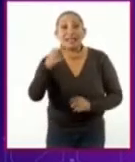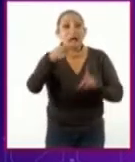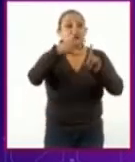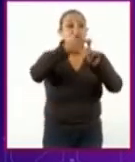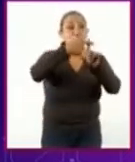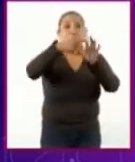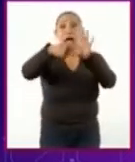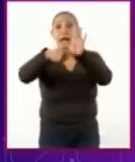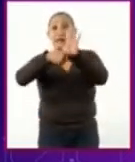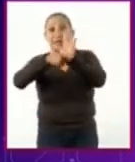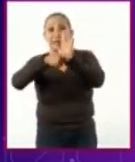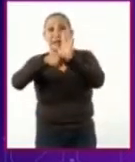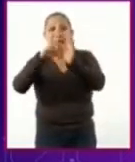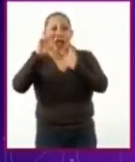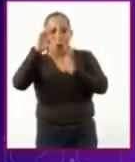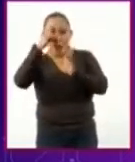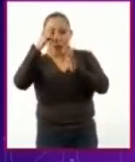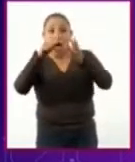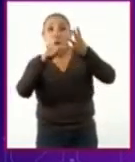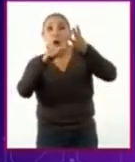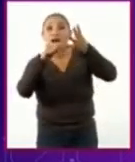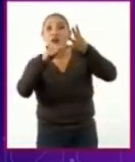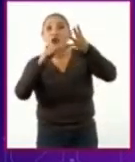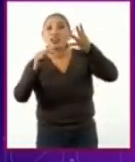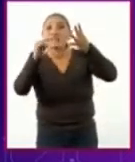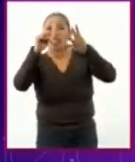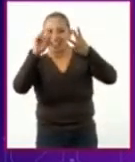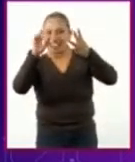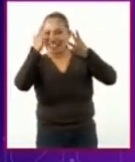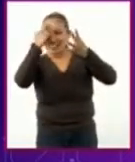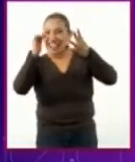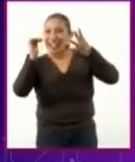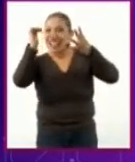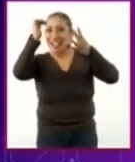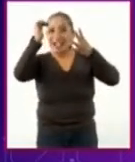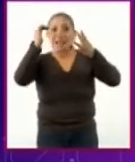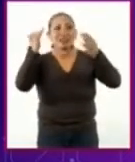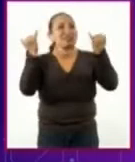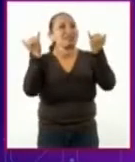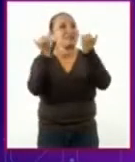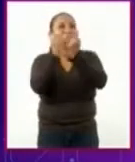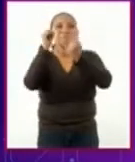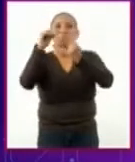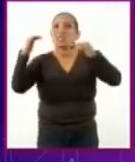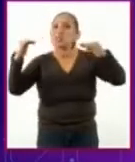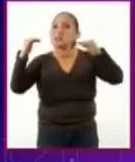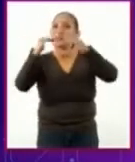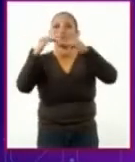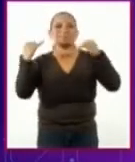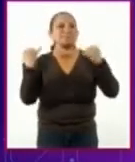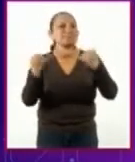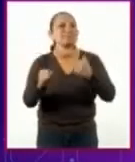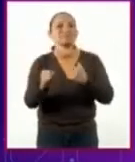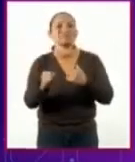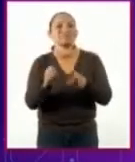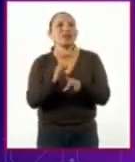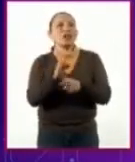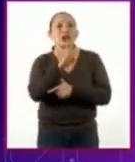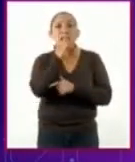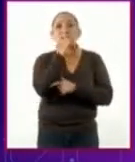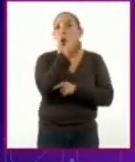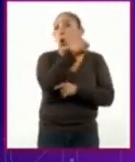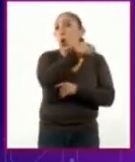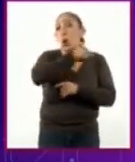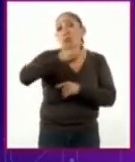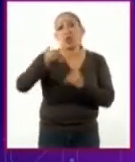y restas que se encuentran en el cuarto nivel del orden de ejecución y como tienen la misma jerarquía, las resolvemos